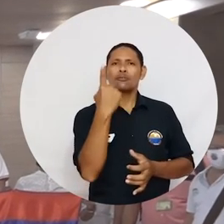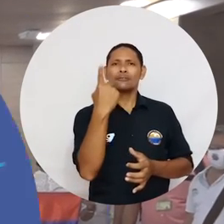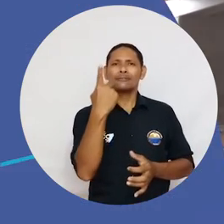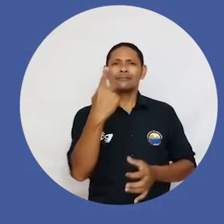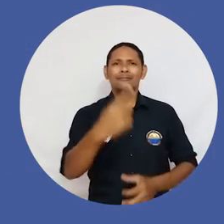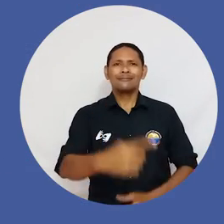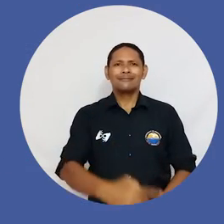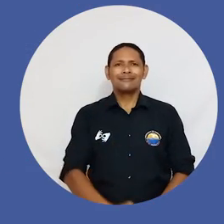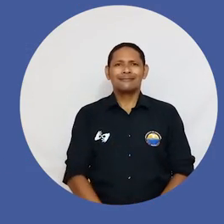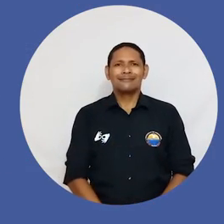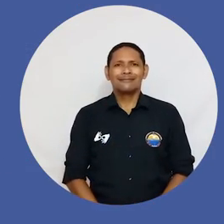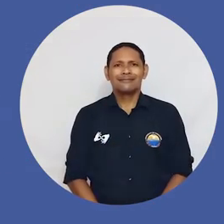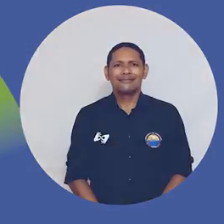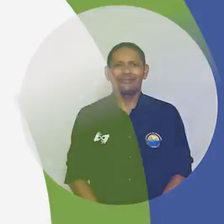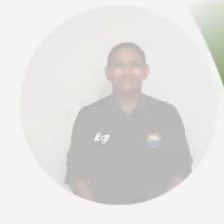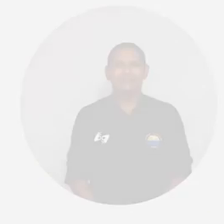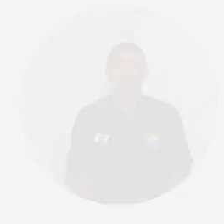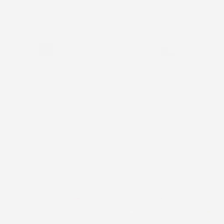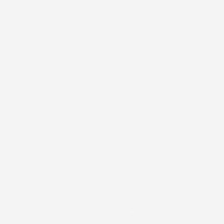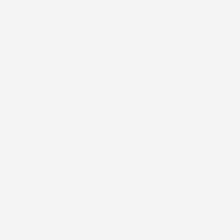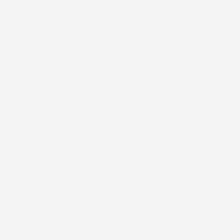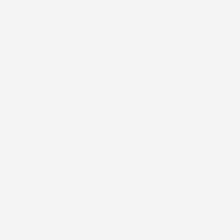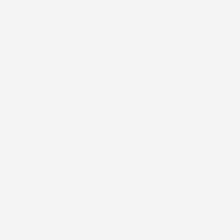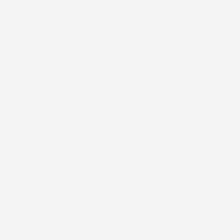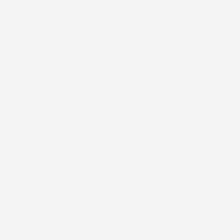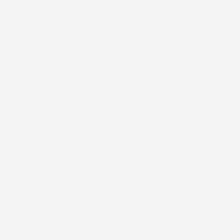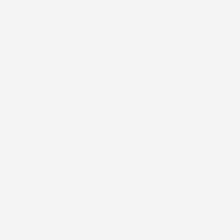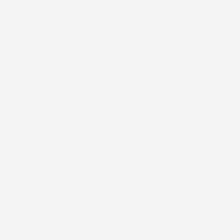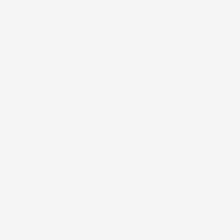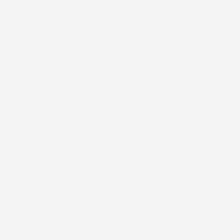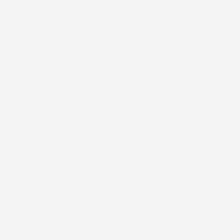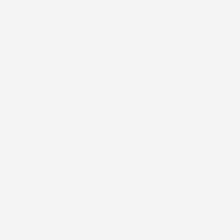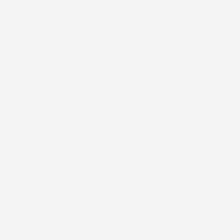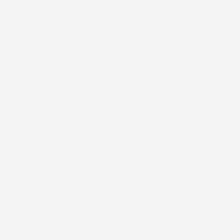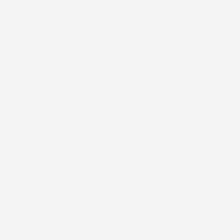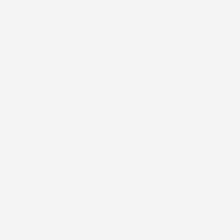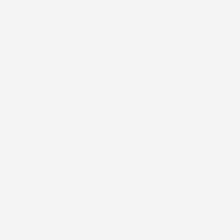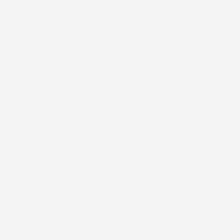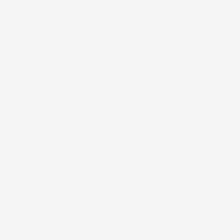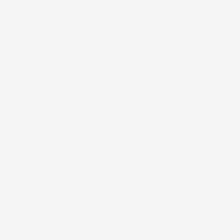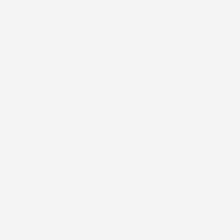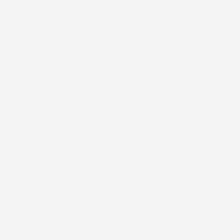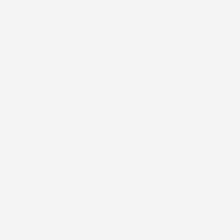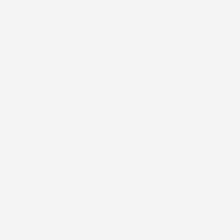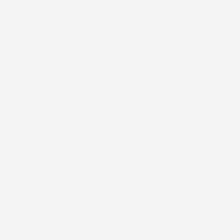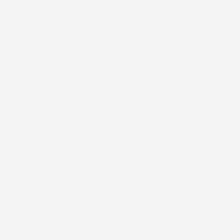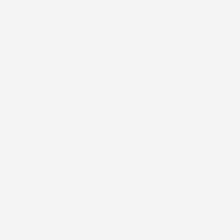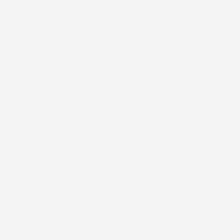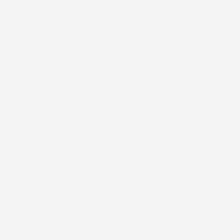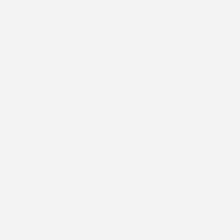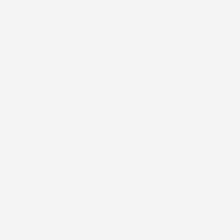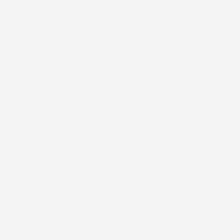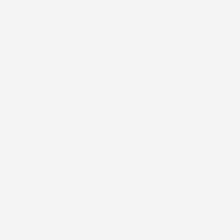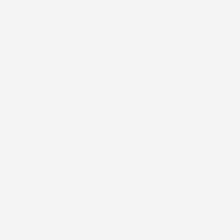poder ser una sola voz. Universidad del Magdalena, aún más incluyente e innovadora.